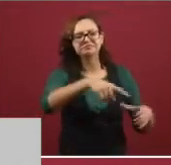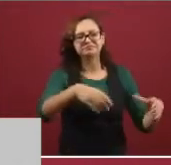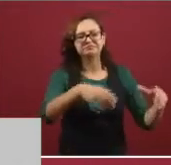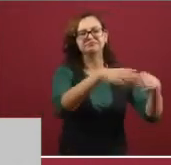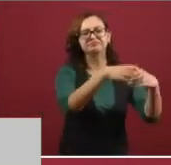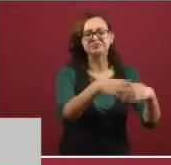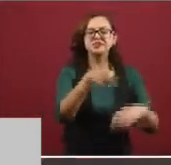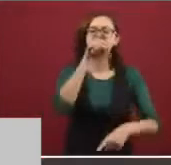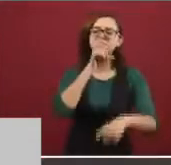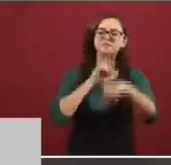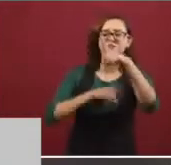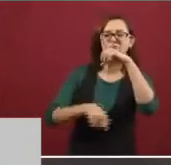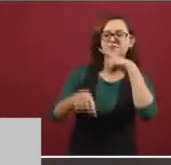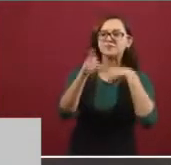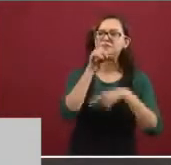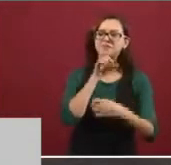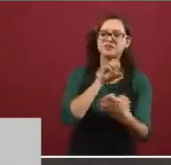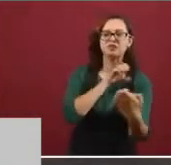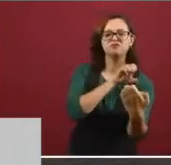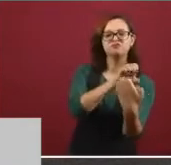el petróleo es el plan.